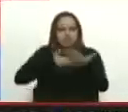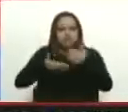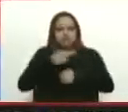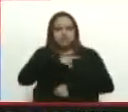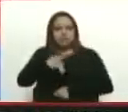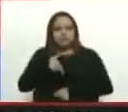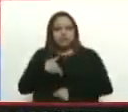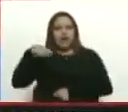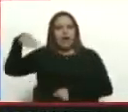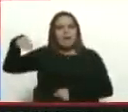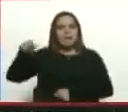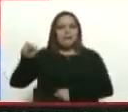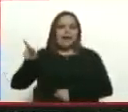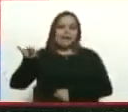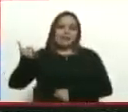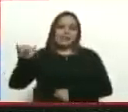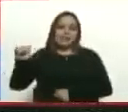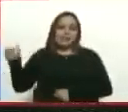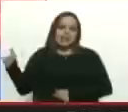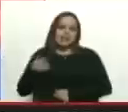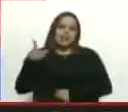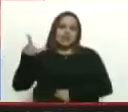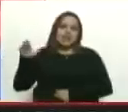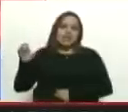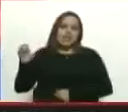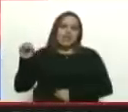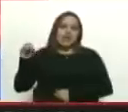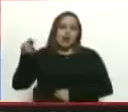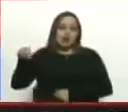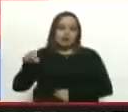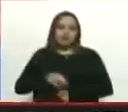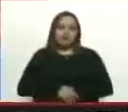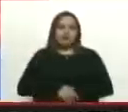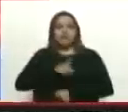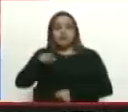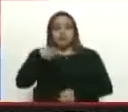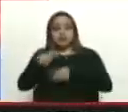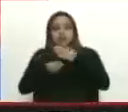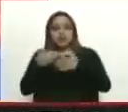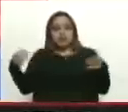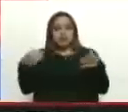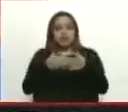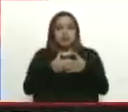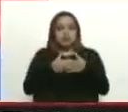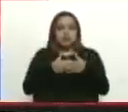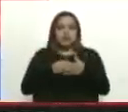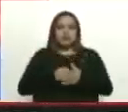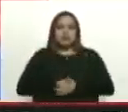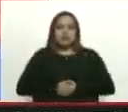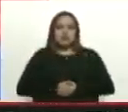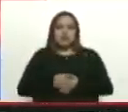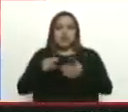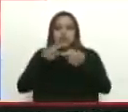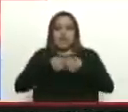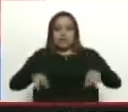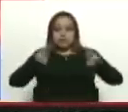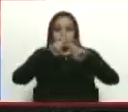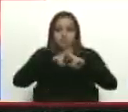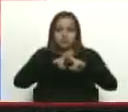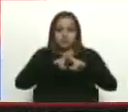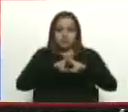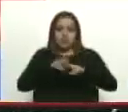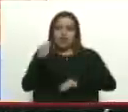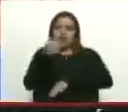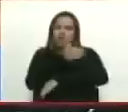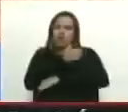María. Se hizo la reunión del CEDAW, ¿verdad? De las Naciones Unidas. Por ahí anda la derecha como